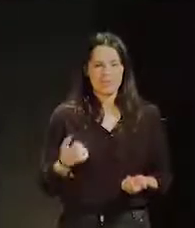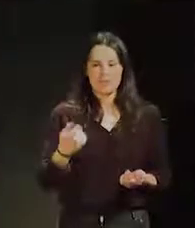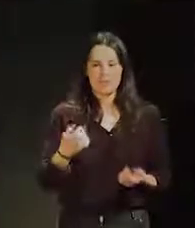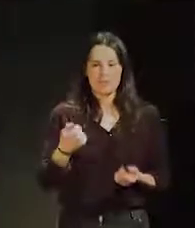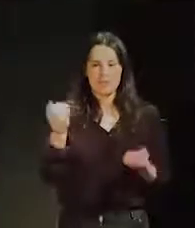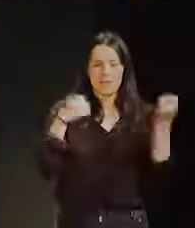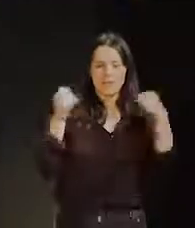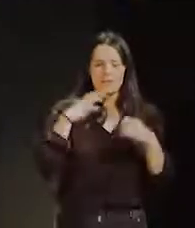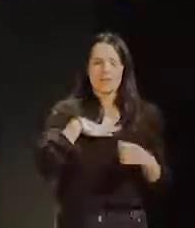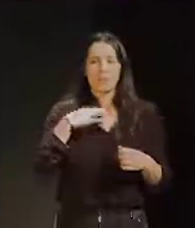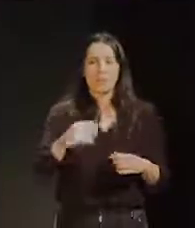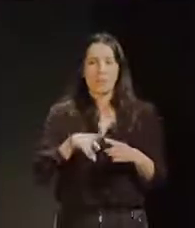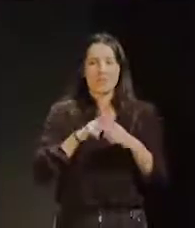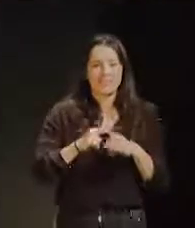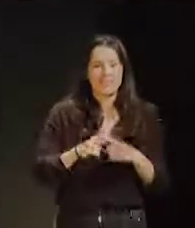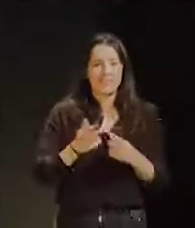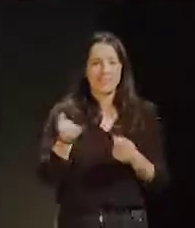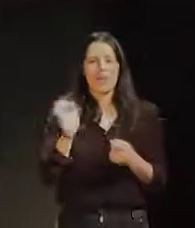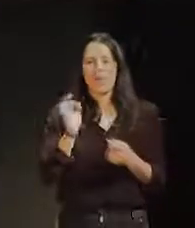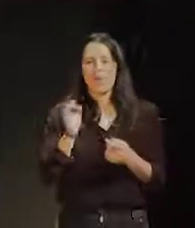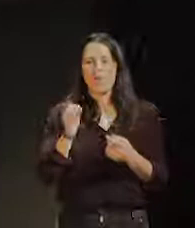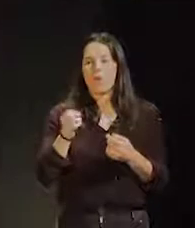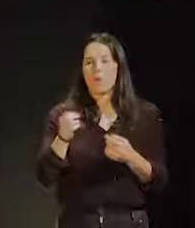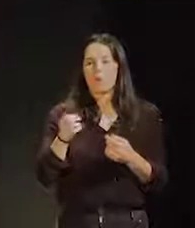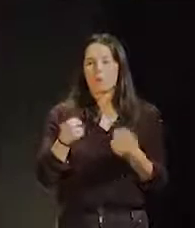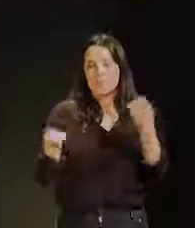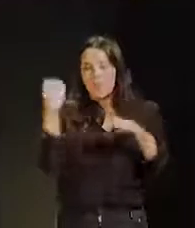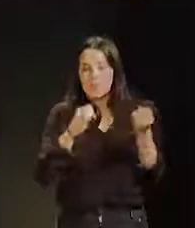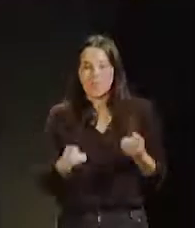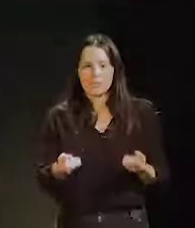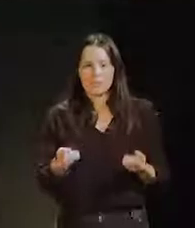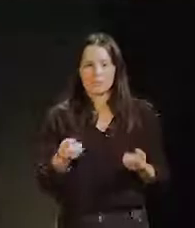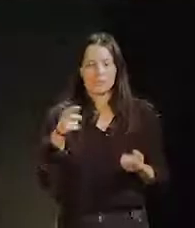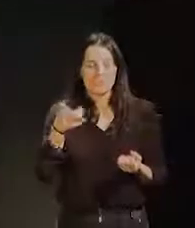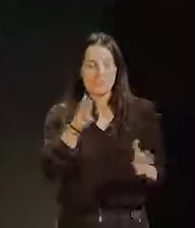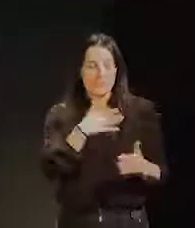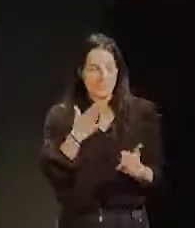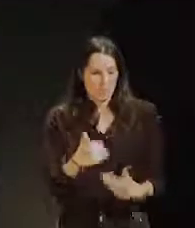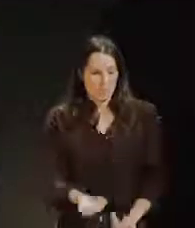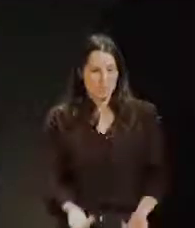en workshop, que puede proponerse. Es una cosa muy aliena.